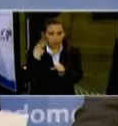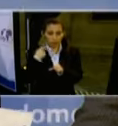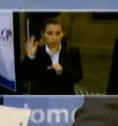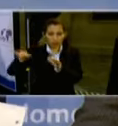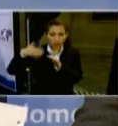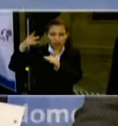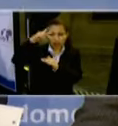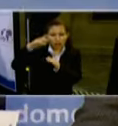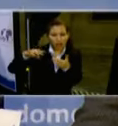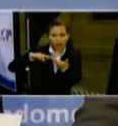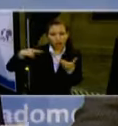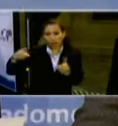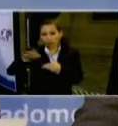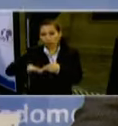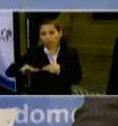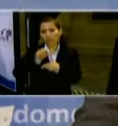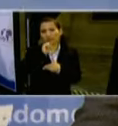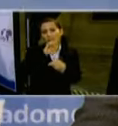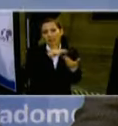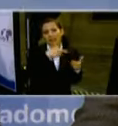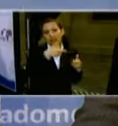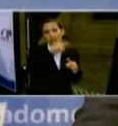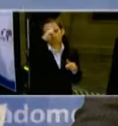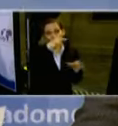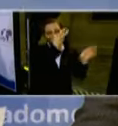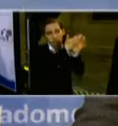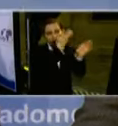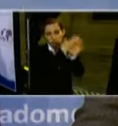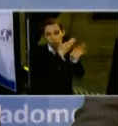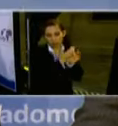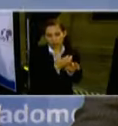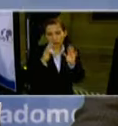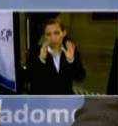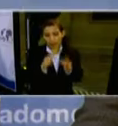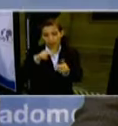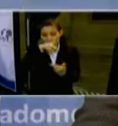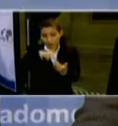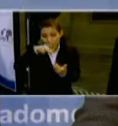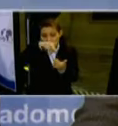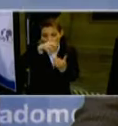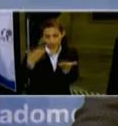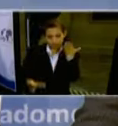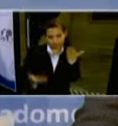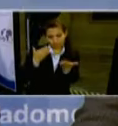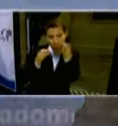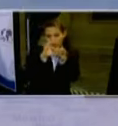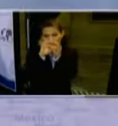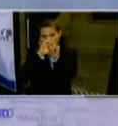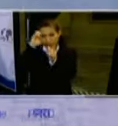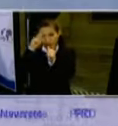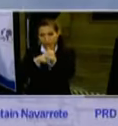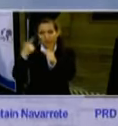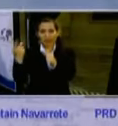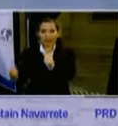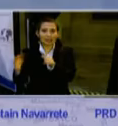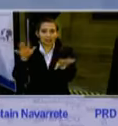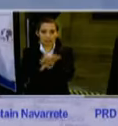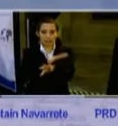exterior de México, desde luego, las relaciones México-Estados Unidos, regionalismos comparados, la Unión Europea y el